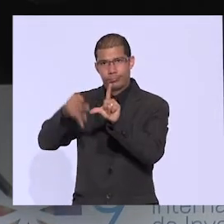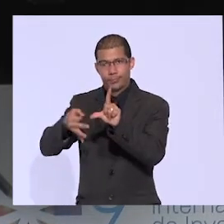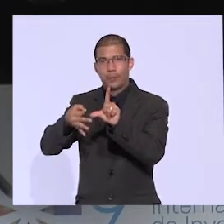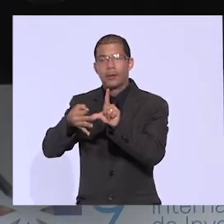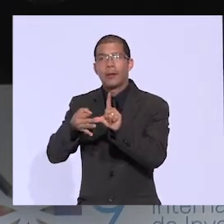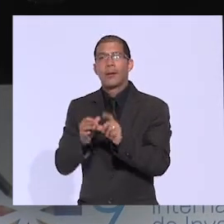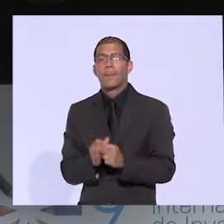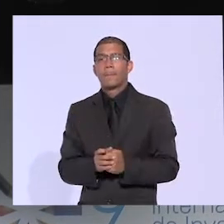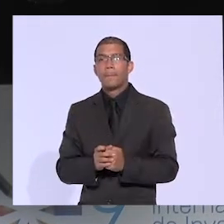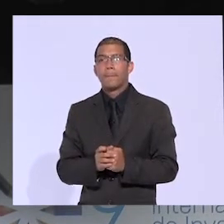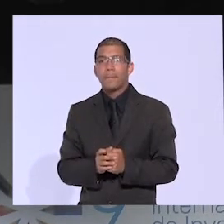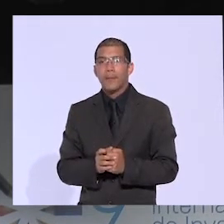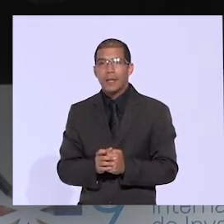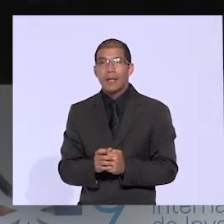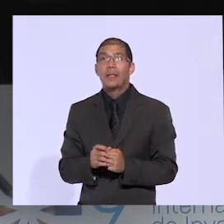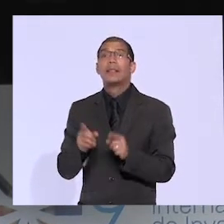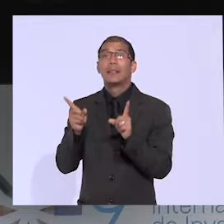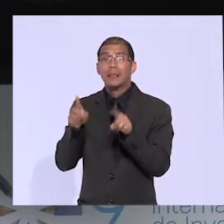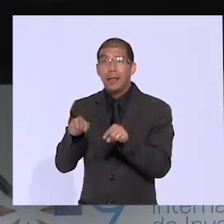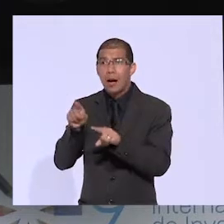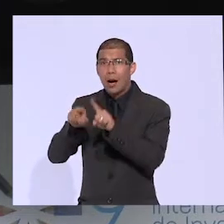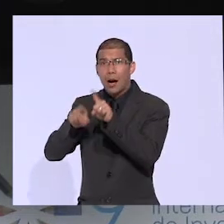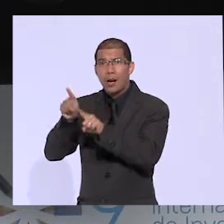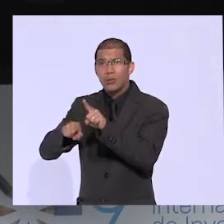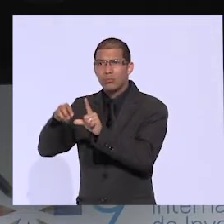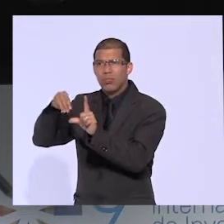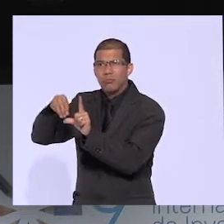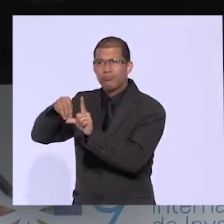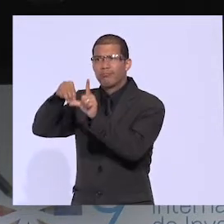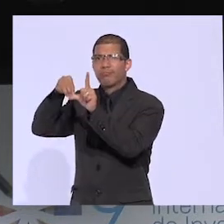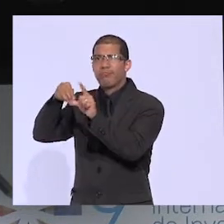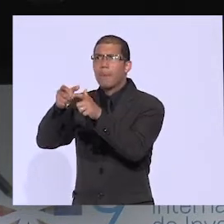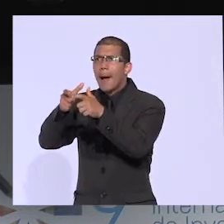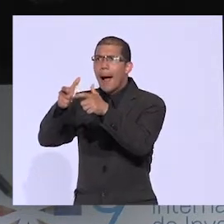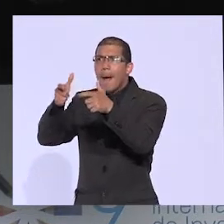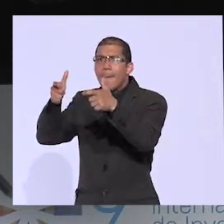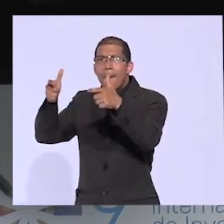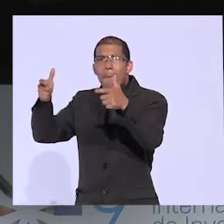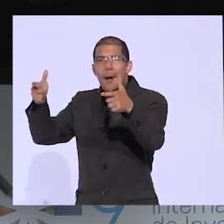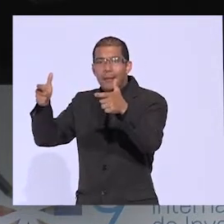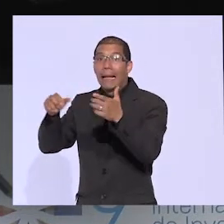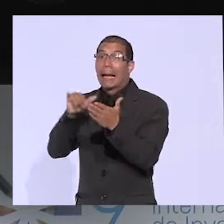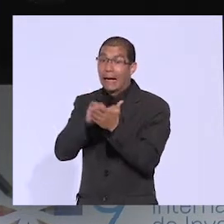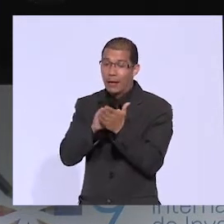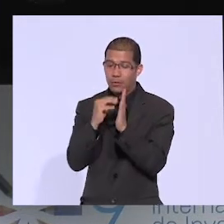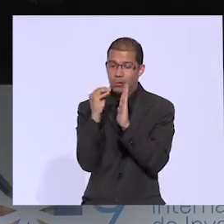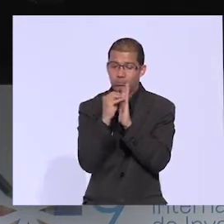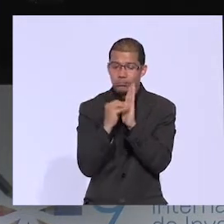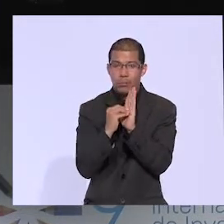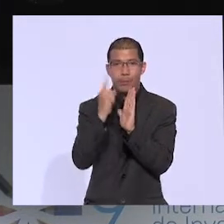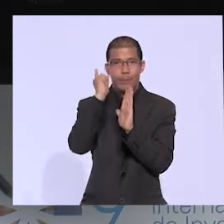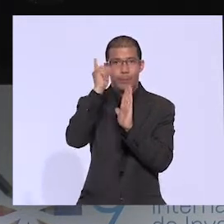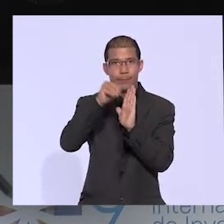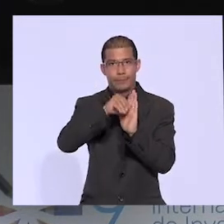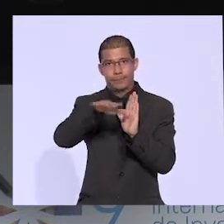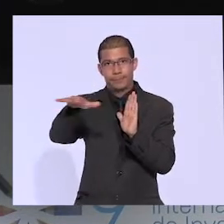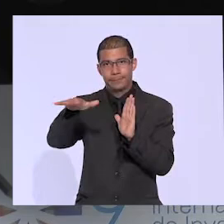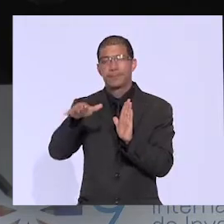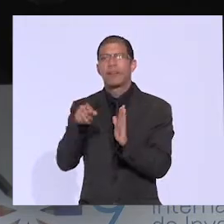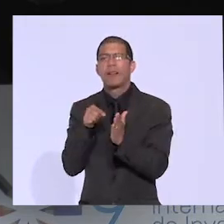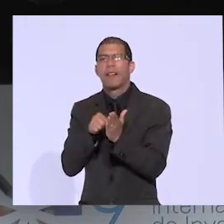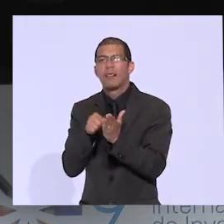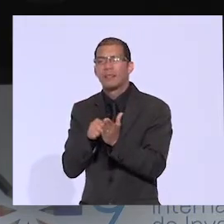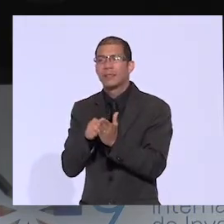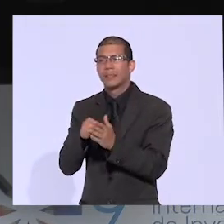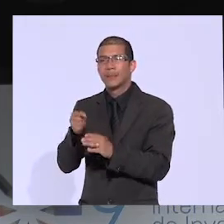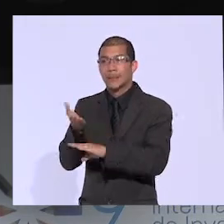gran número aquellos docentes que además tienen título de máster. Esto también es política educativa. En muchos países se está exigiendo que los